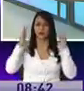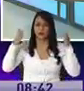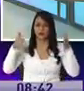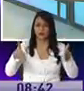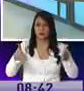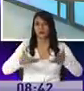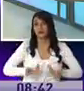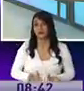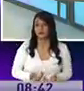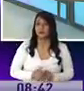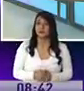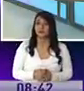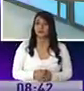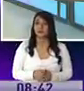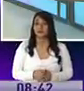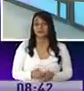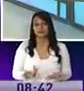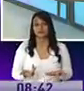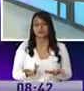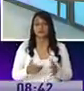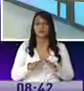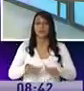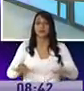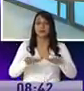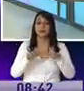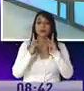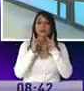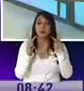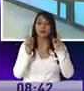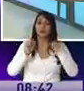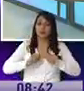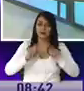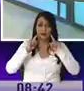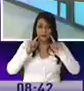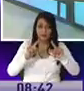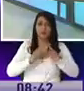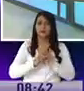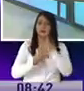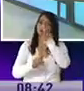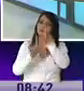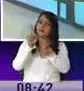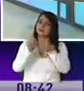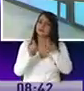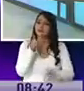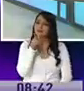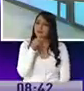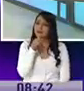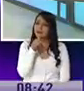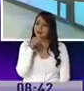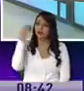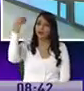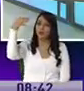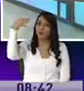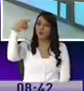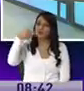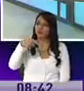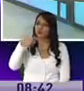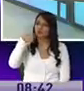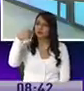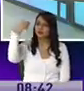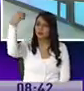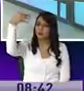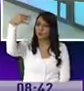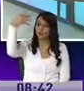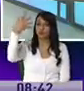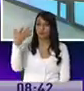público para que pueda tener bien este este espacio verde y hay que averiguar corresponde el tema de la luz que tú estás diciendo Sofi